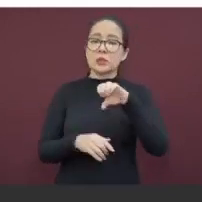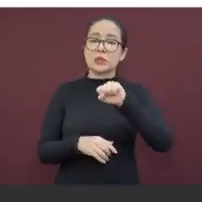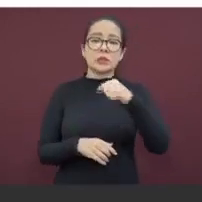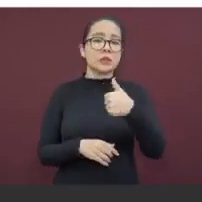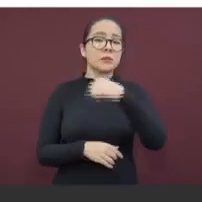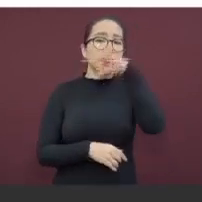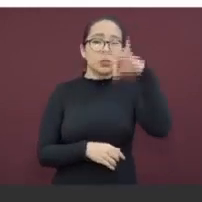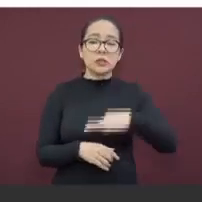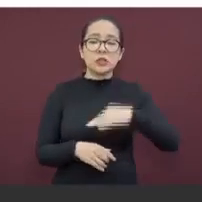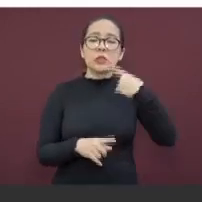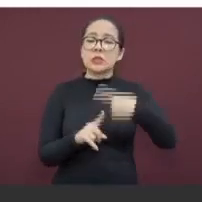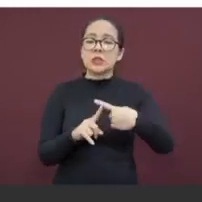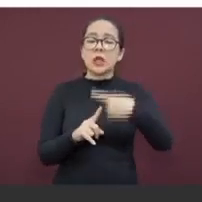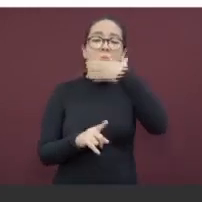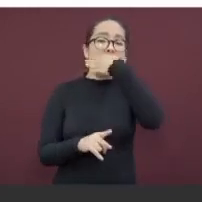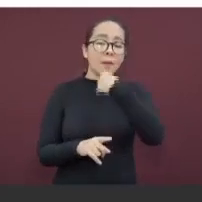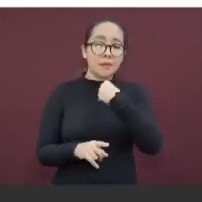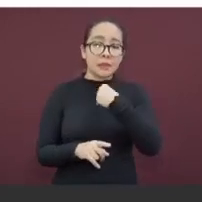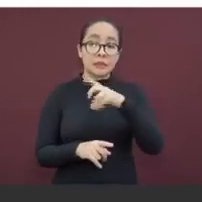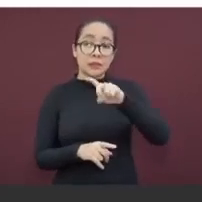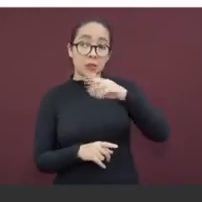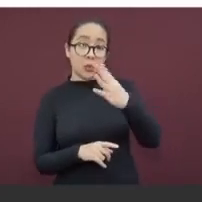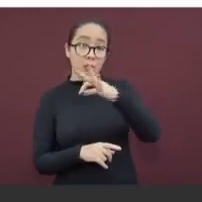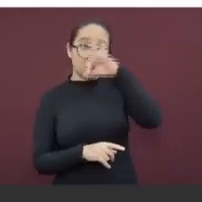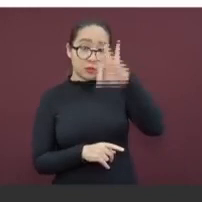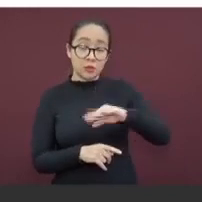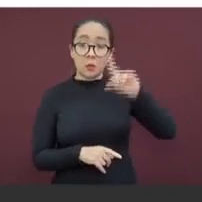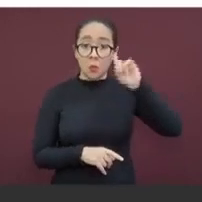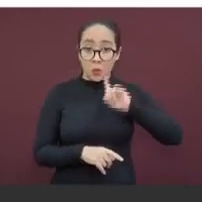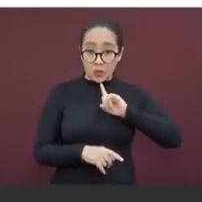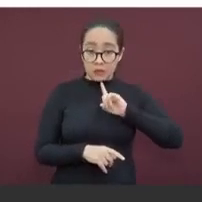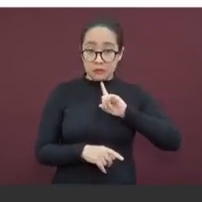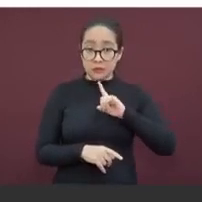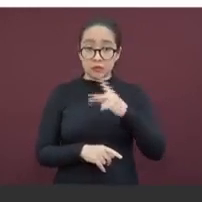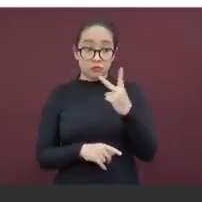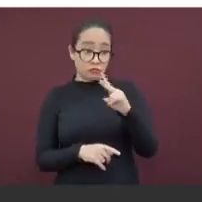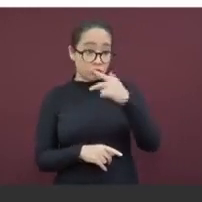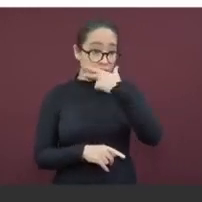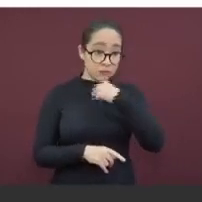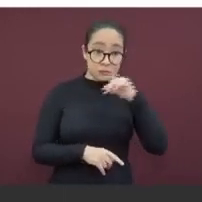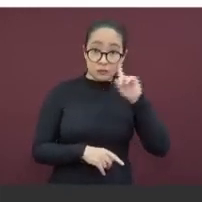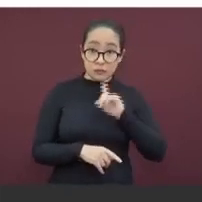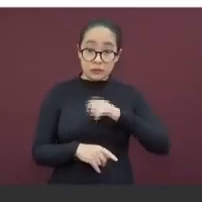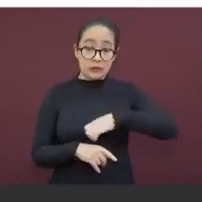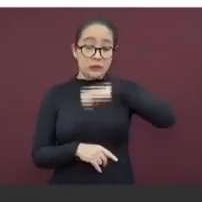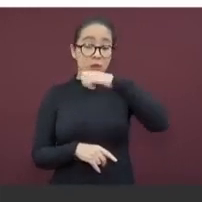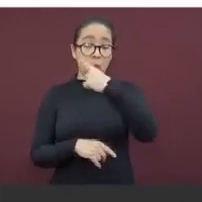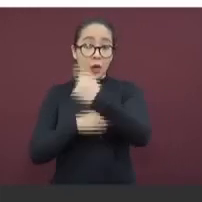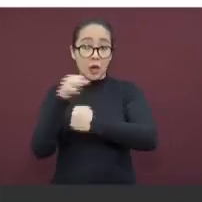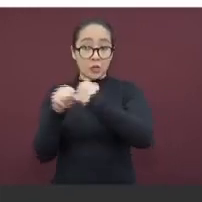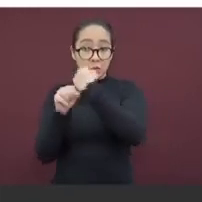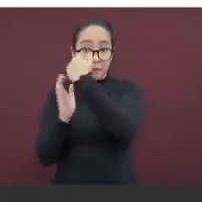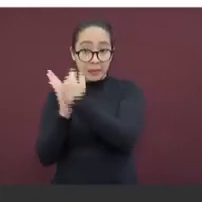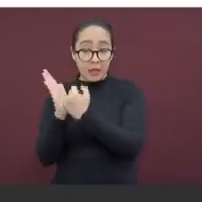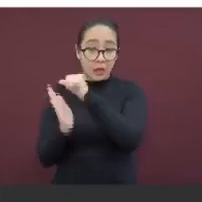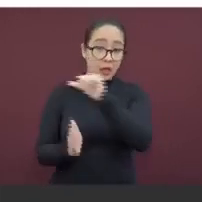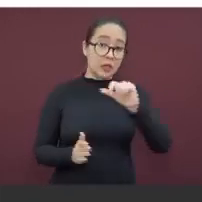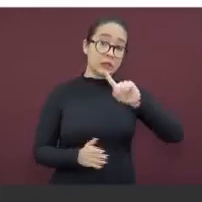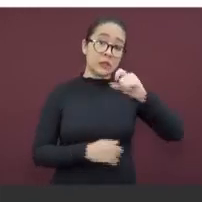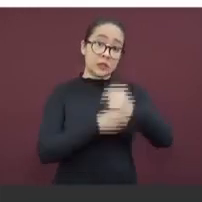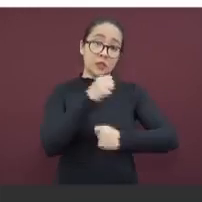en hombres el 34 por ciento en mujeres y en ambos en edades ahora desde menor de un año hasta 100 años